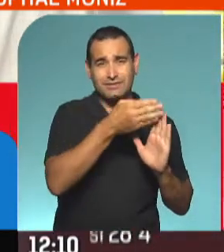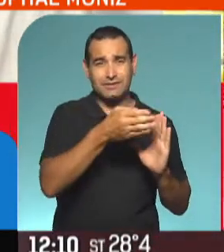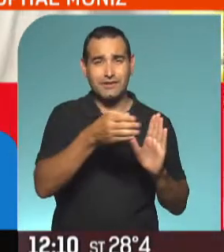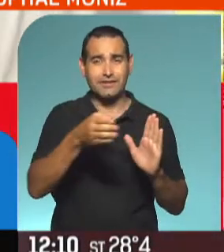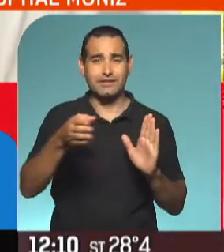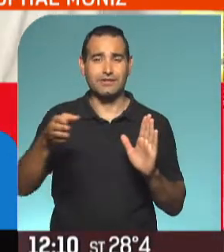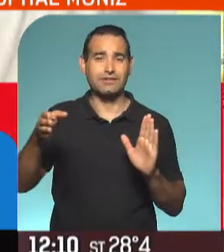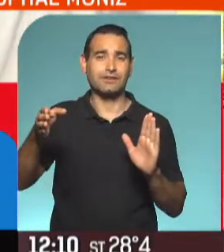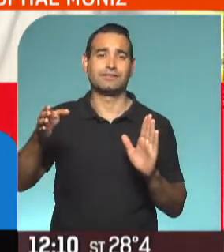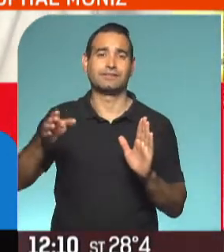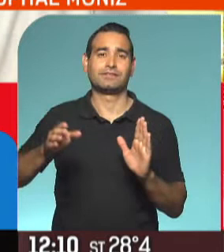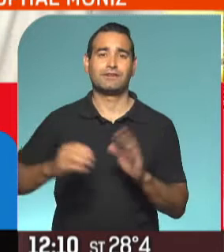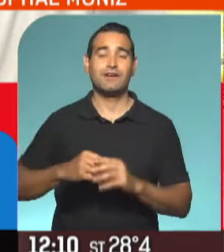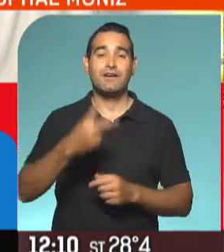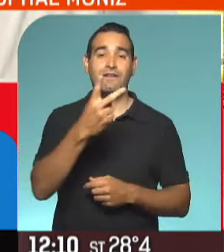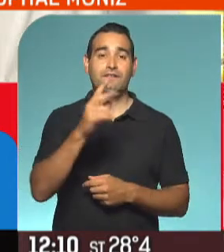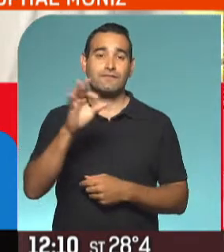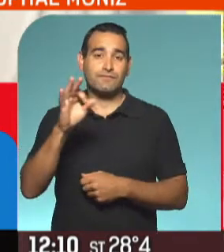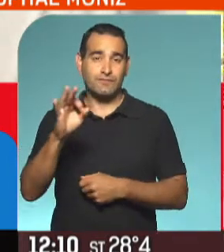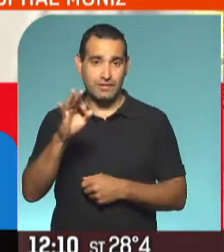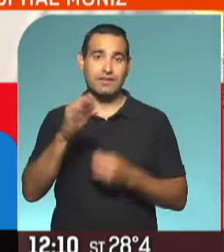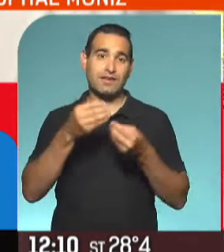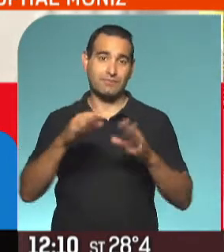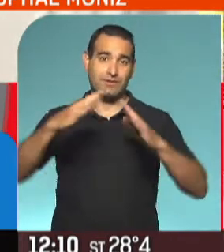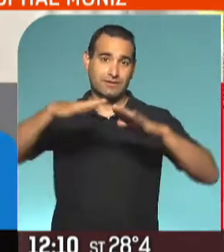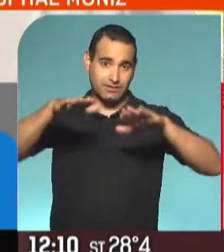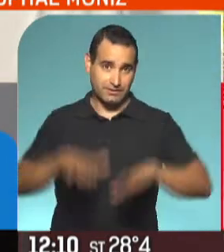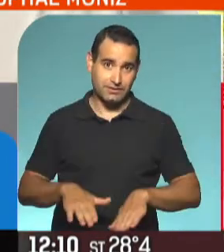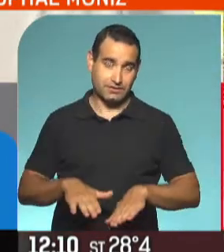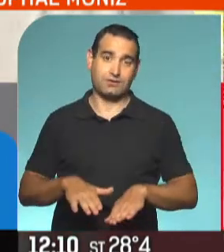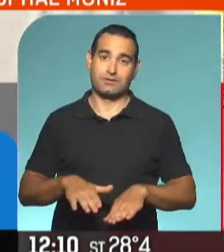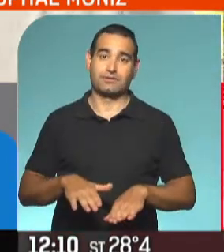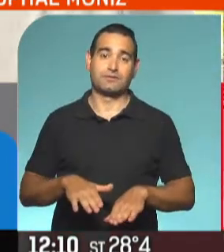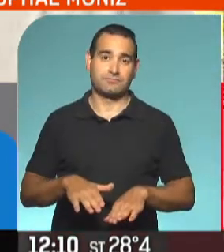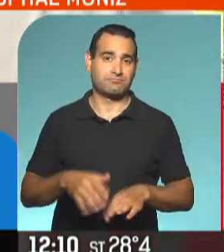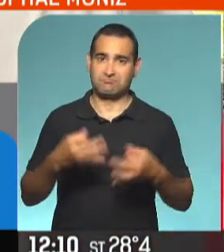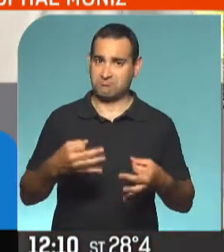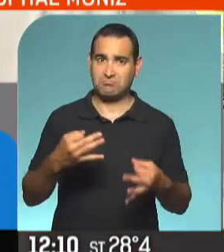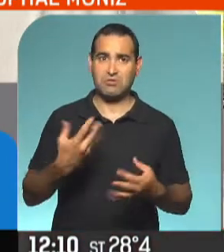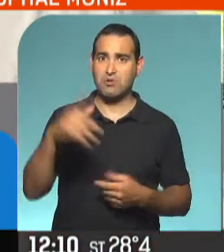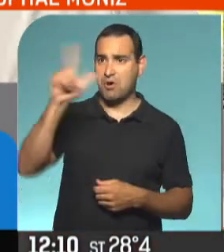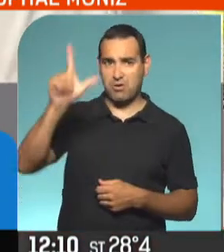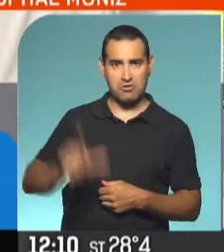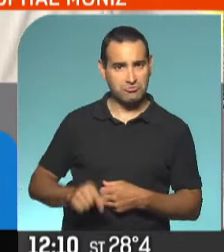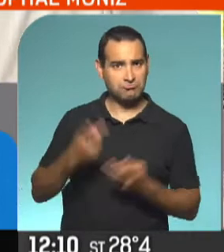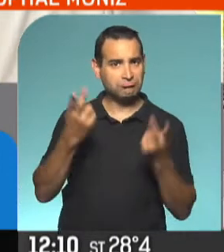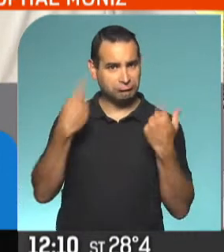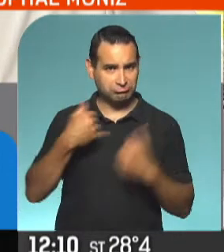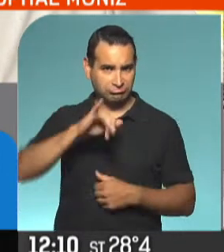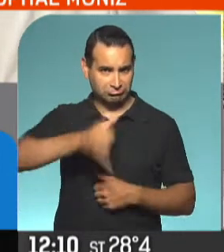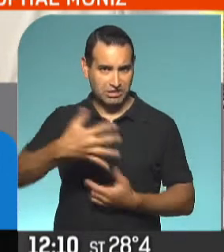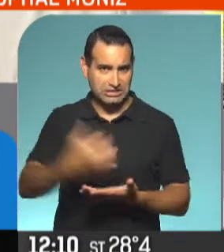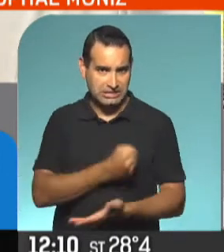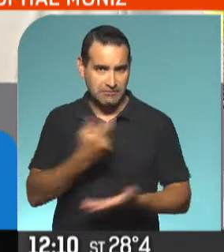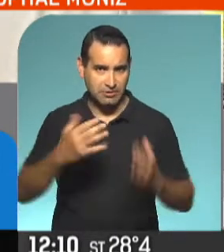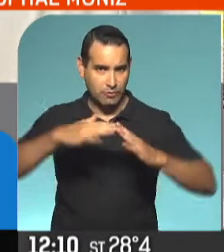por finalización el día 20 el inicio del ASPO, que fue muy bien acatado en todo el país. Por eso creo que hay una